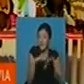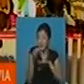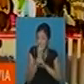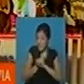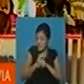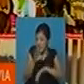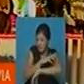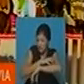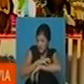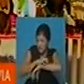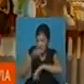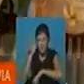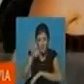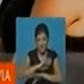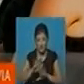extrema pobreza.